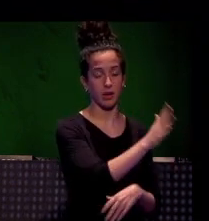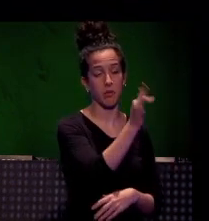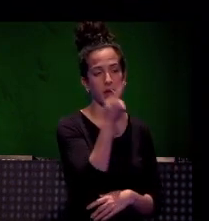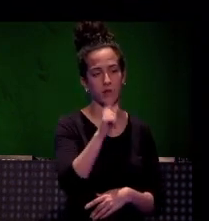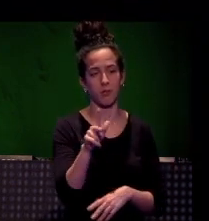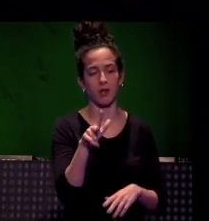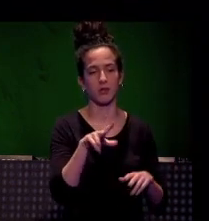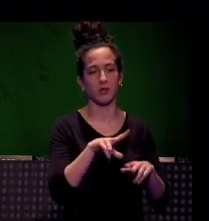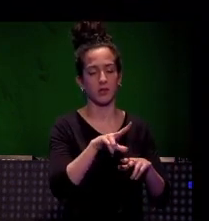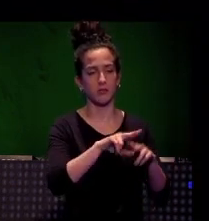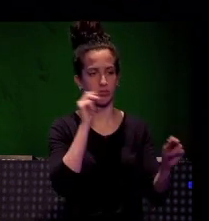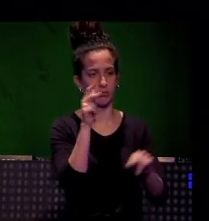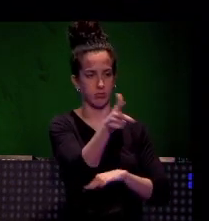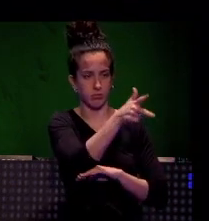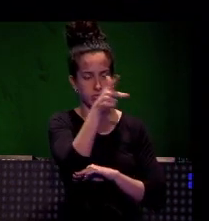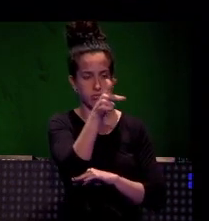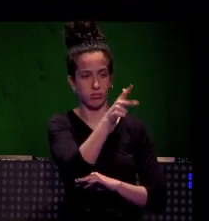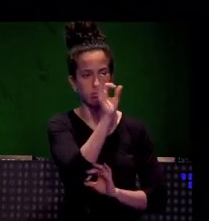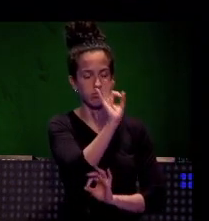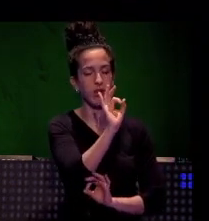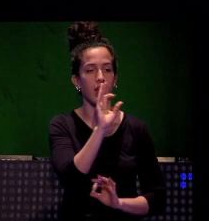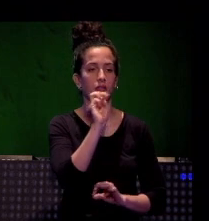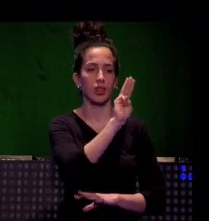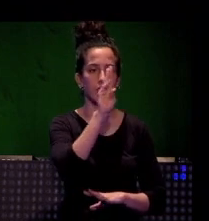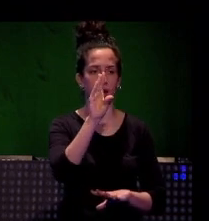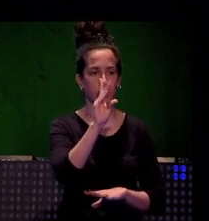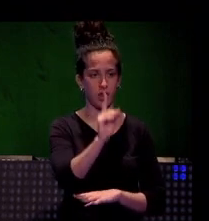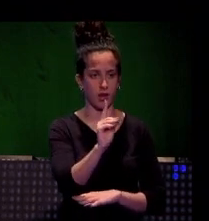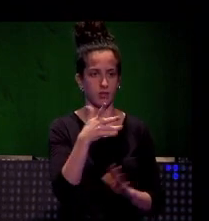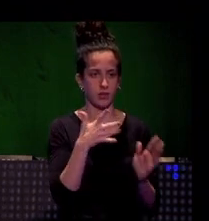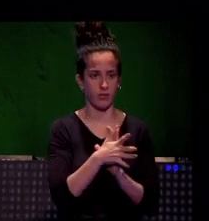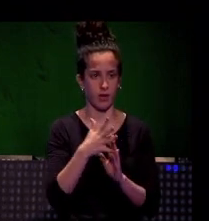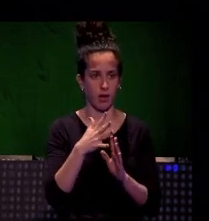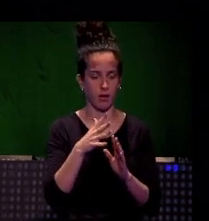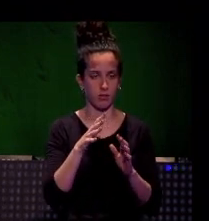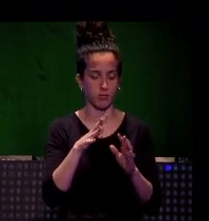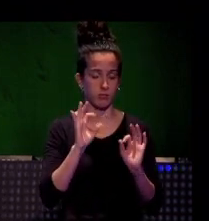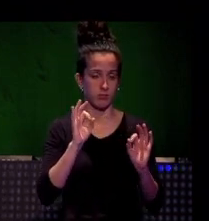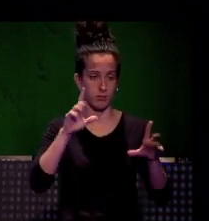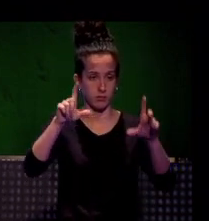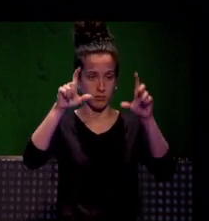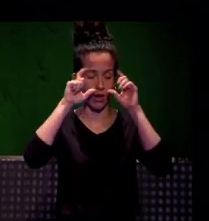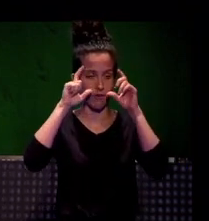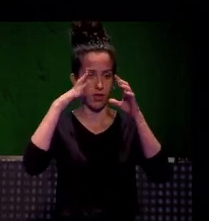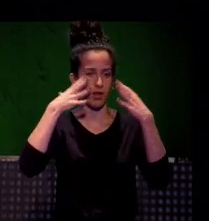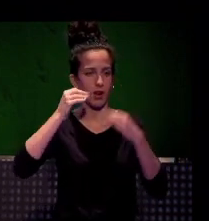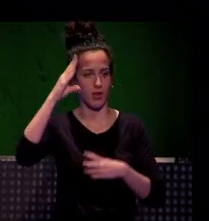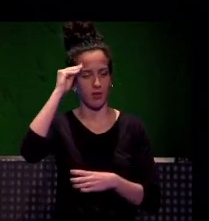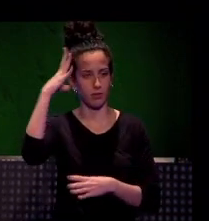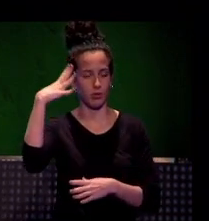que se puedan para que se puedan ver a través de a través de gafas de realidad virtual porque realmente